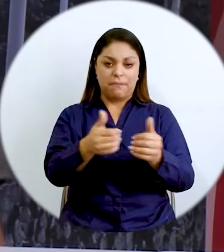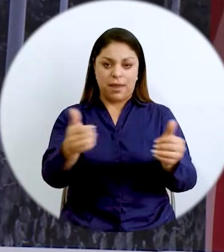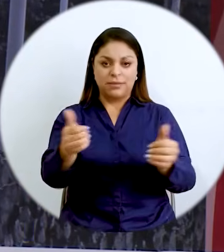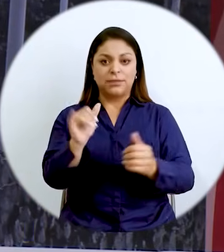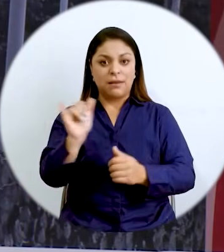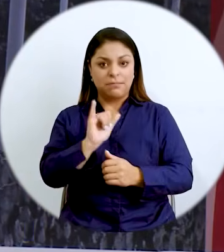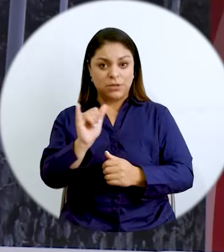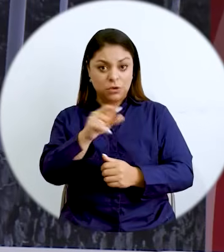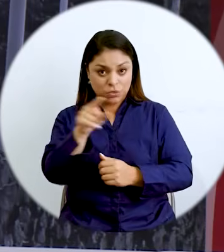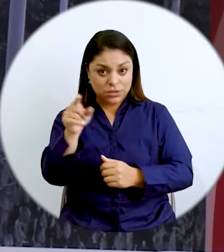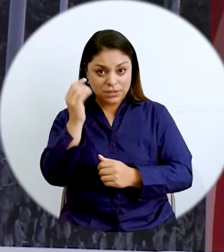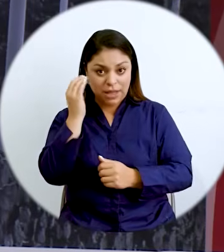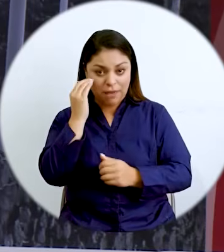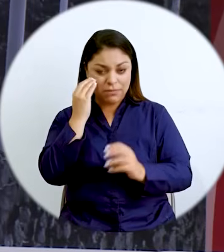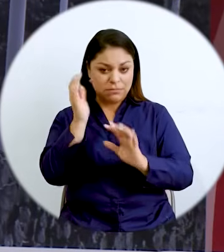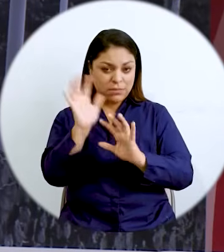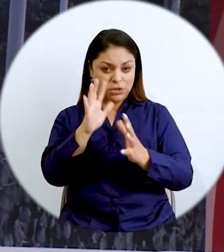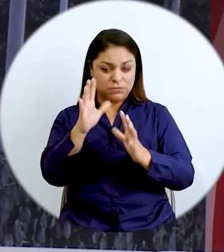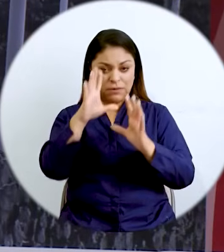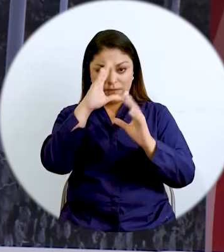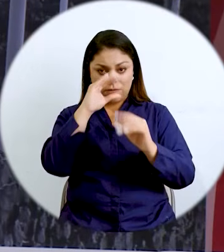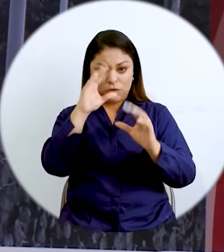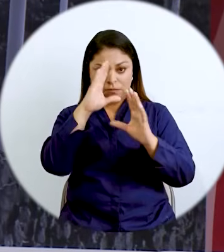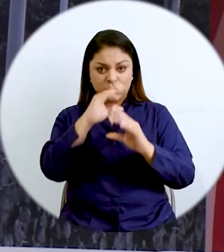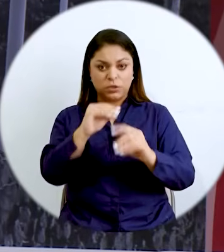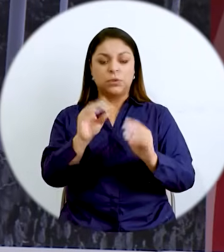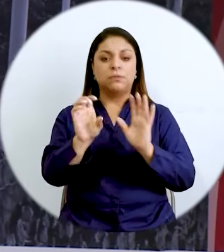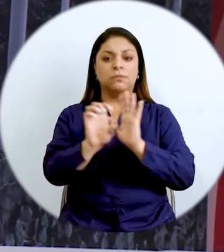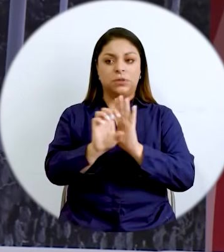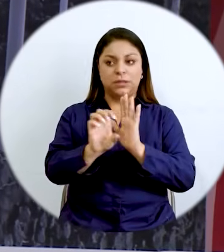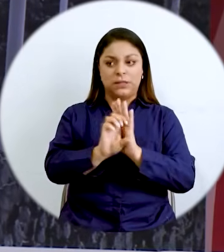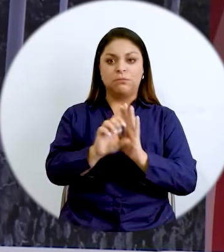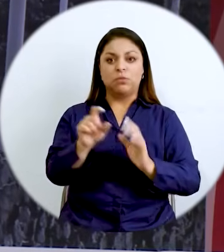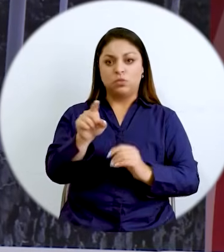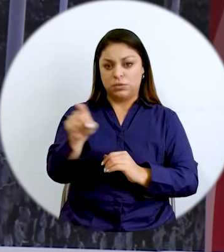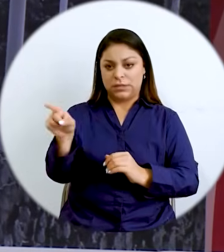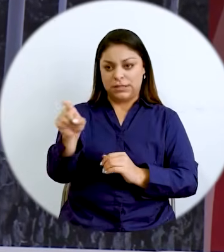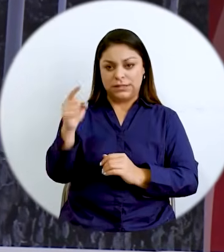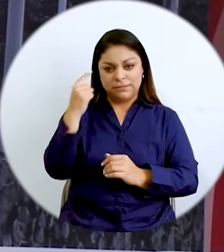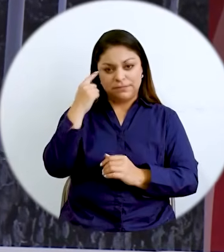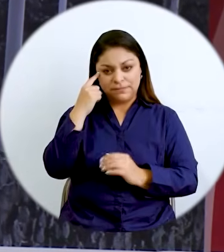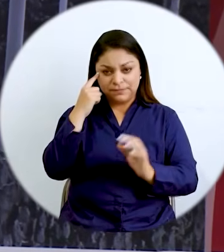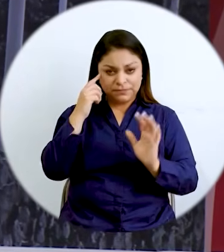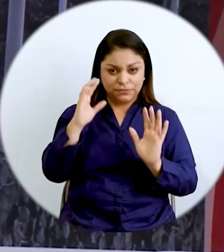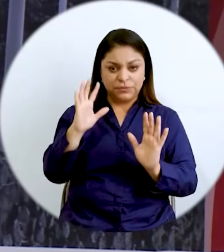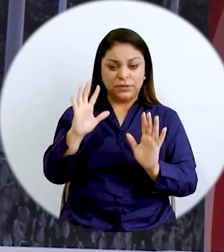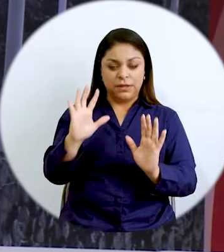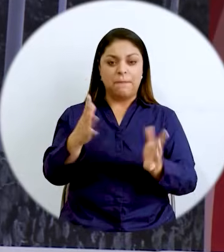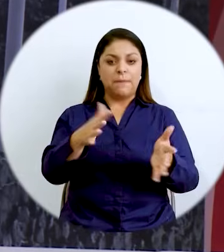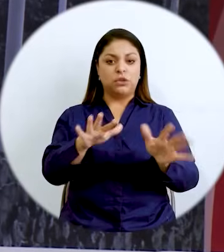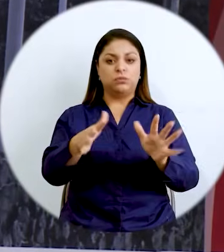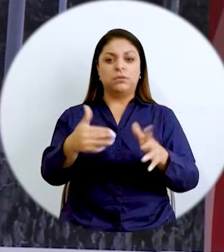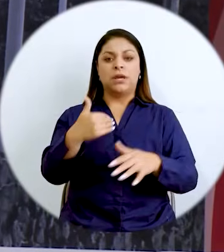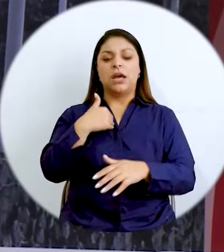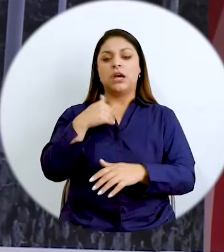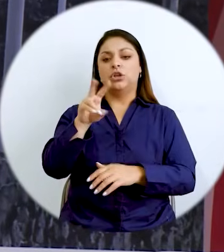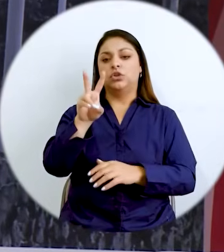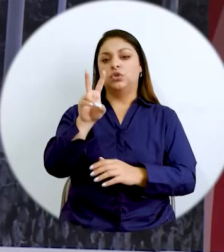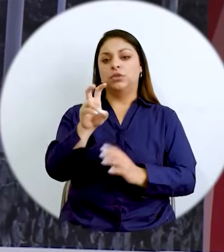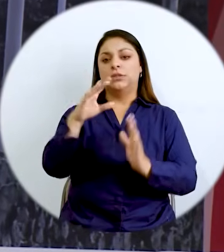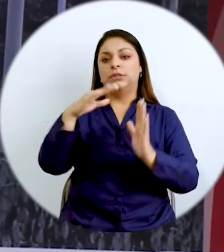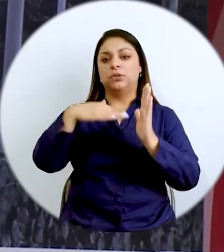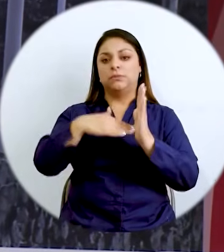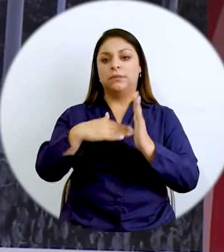no sé si ustedes manejan estos datos también, Jorge, en el caso tuyo, pero probablemente va a haber unos